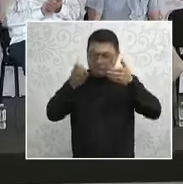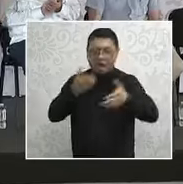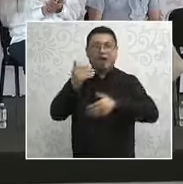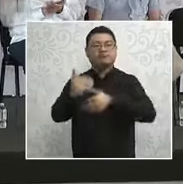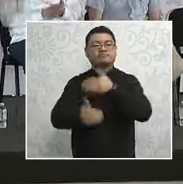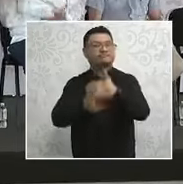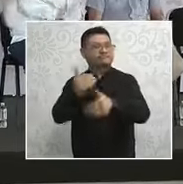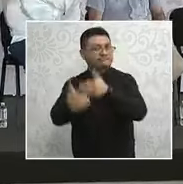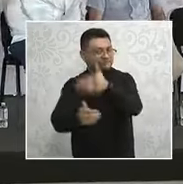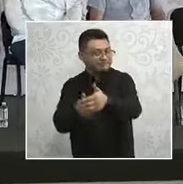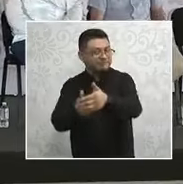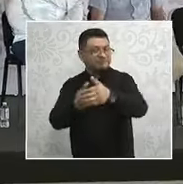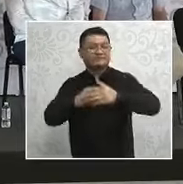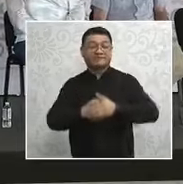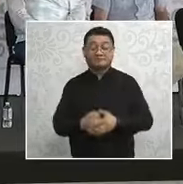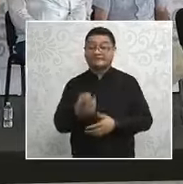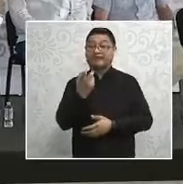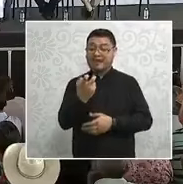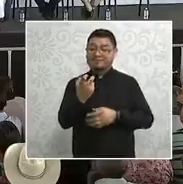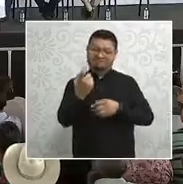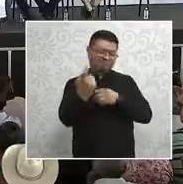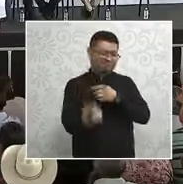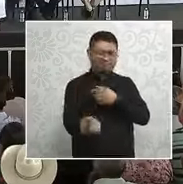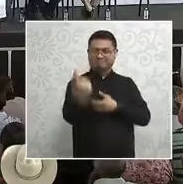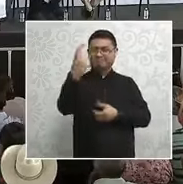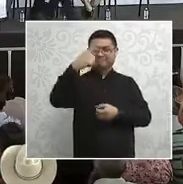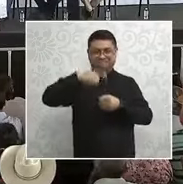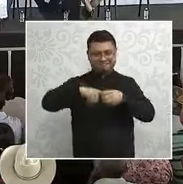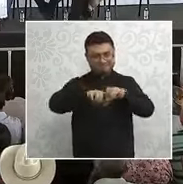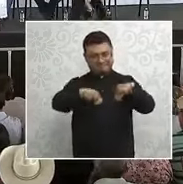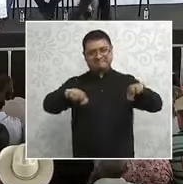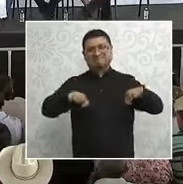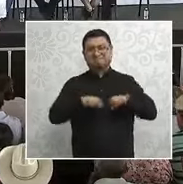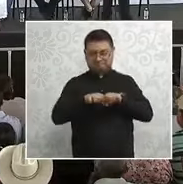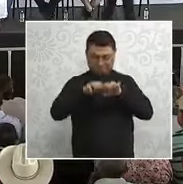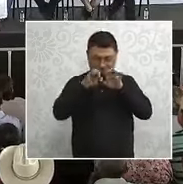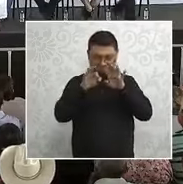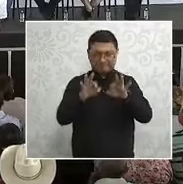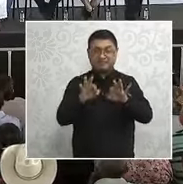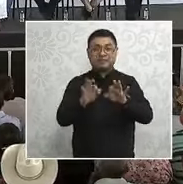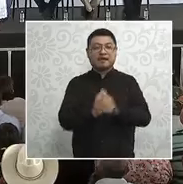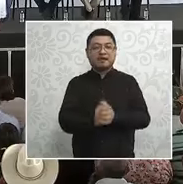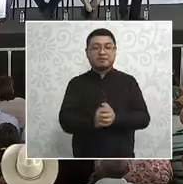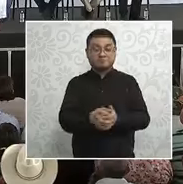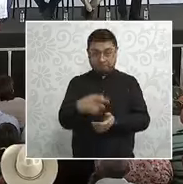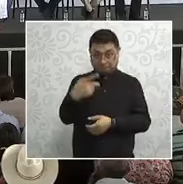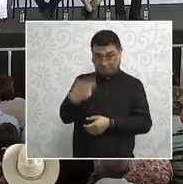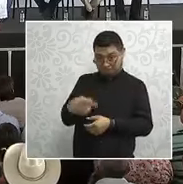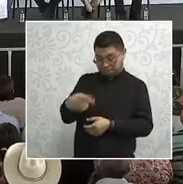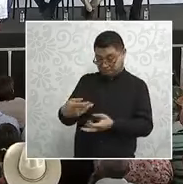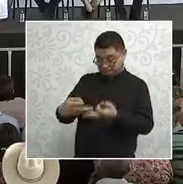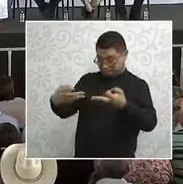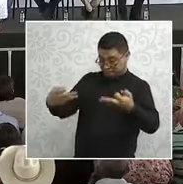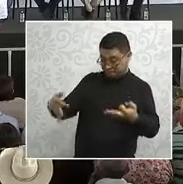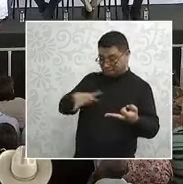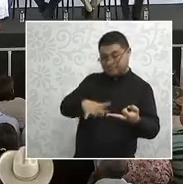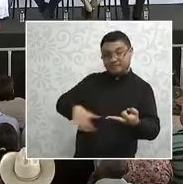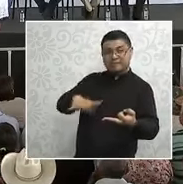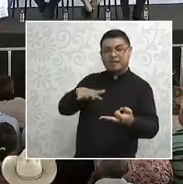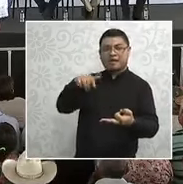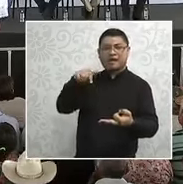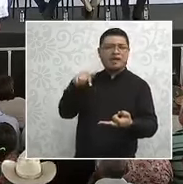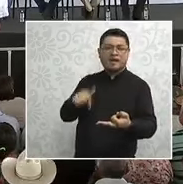es de los nuestros aquí Escárcega es el corazón de